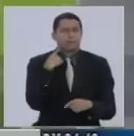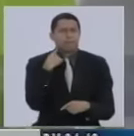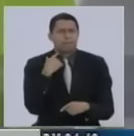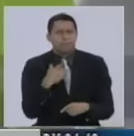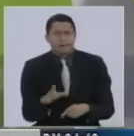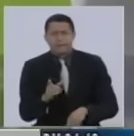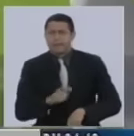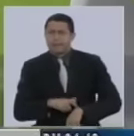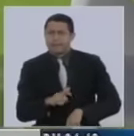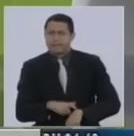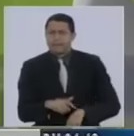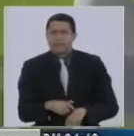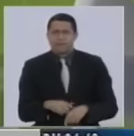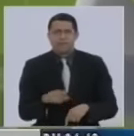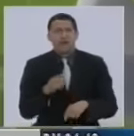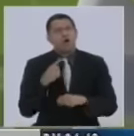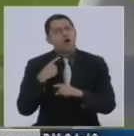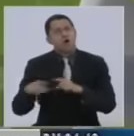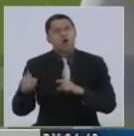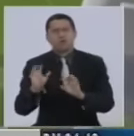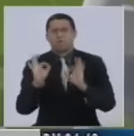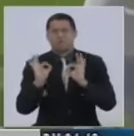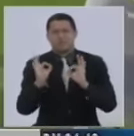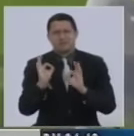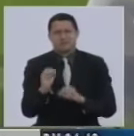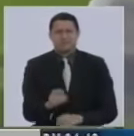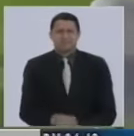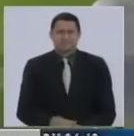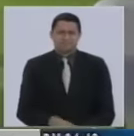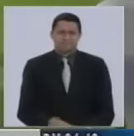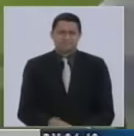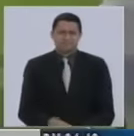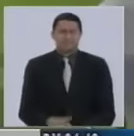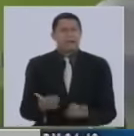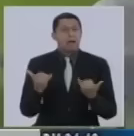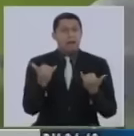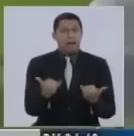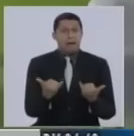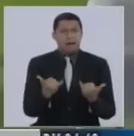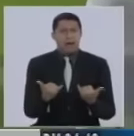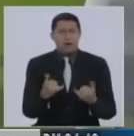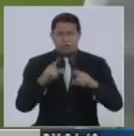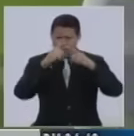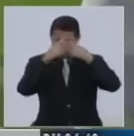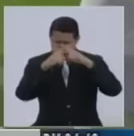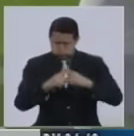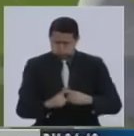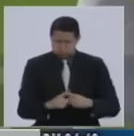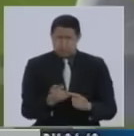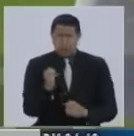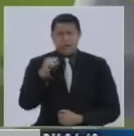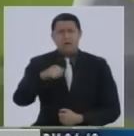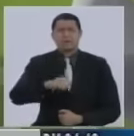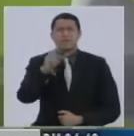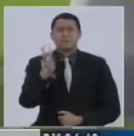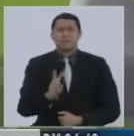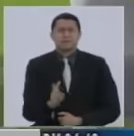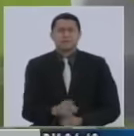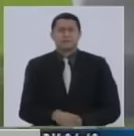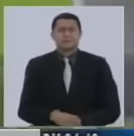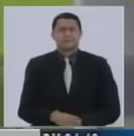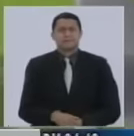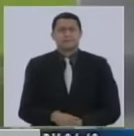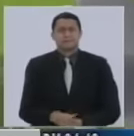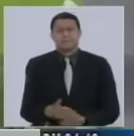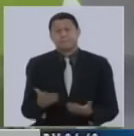poco de tiempo tiempo porque va a la especialidad que no es la adecuada bien en la actualidad Cuál es la cifra Cuál es la incidencia actual en nuestro país